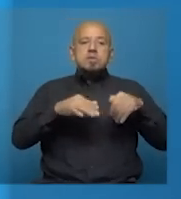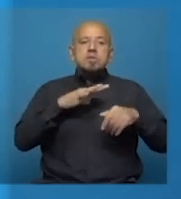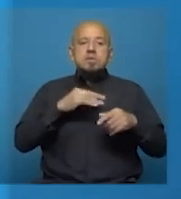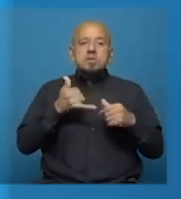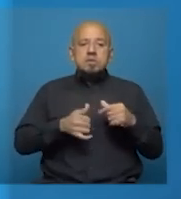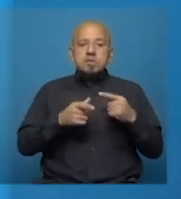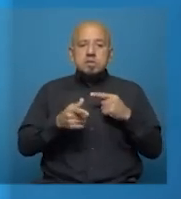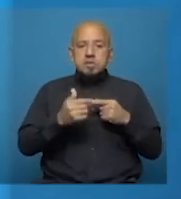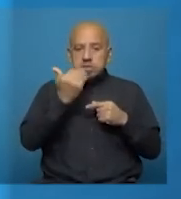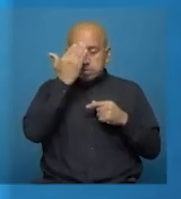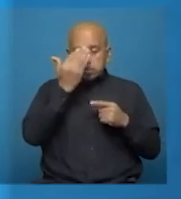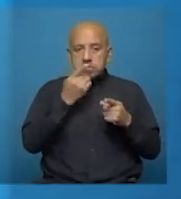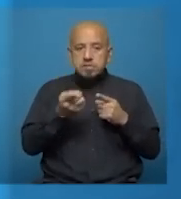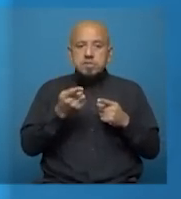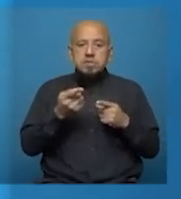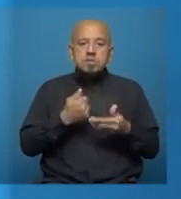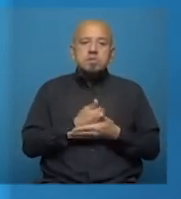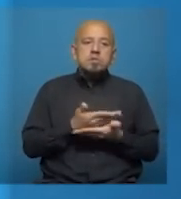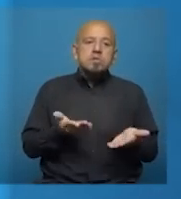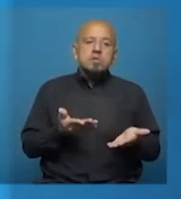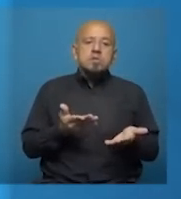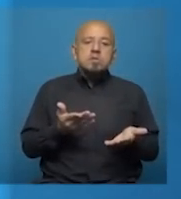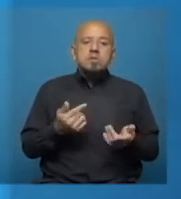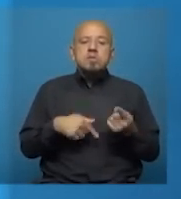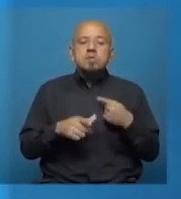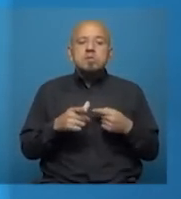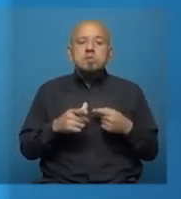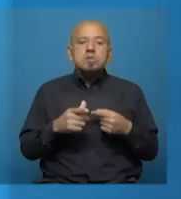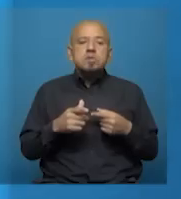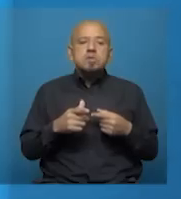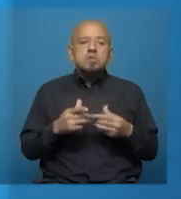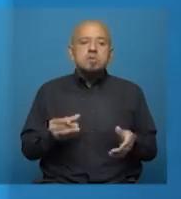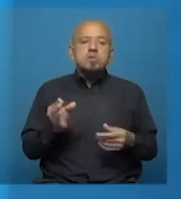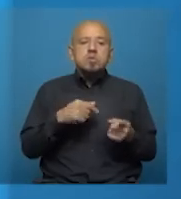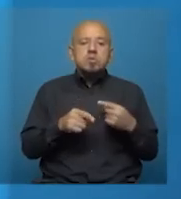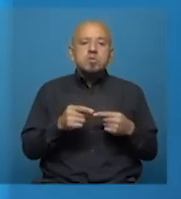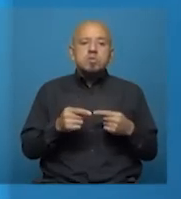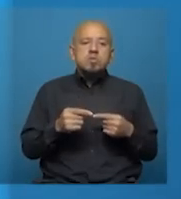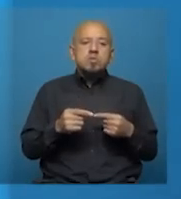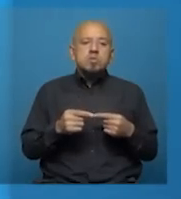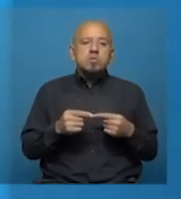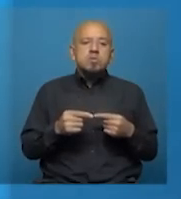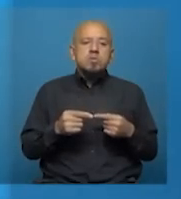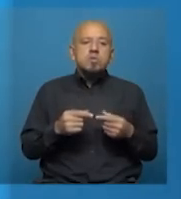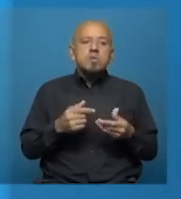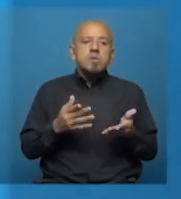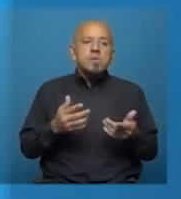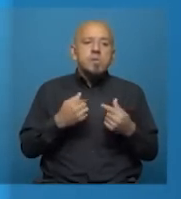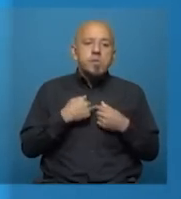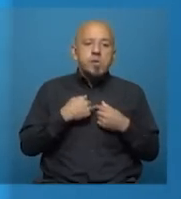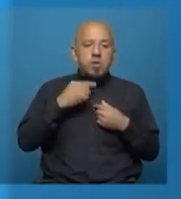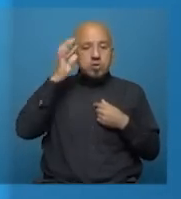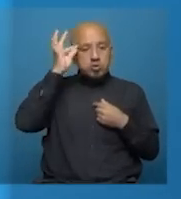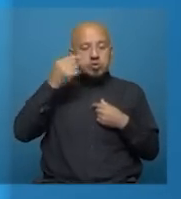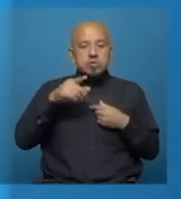una oferta diversa que muestre un poco todos sus brazos, y en ese sentido yo creo que